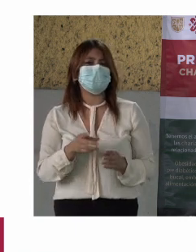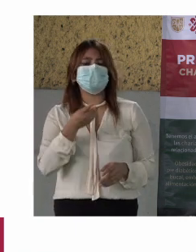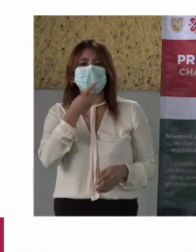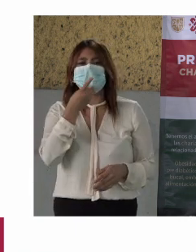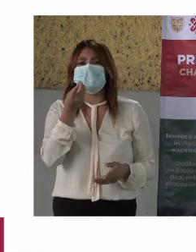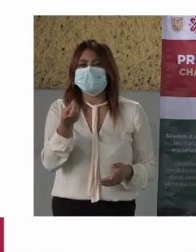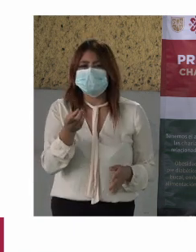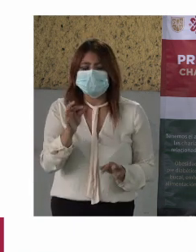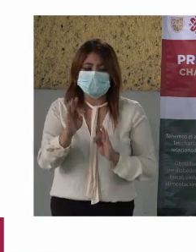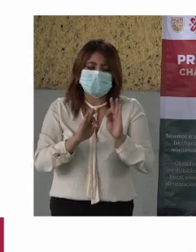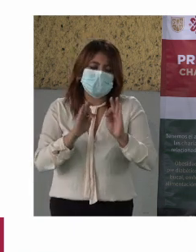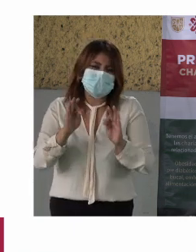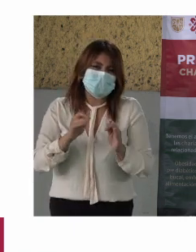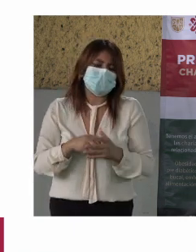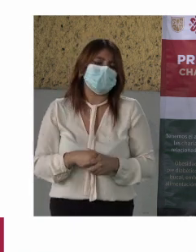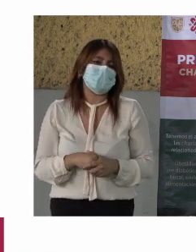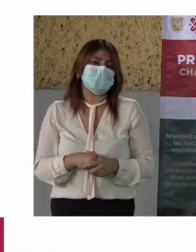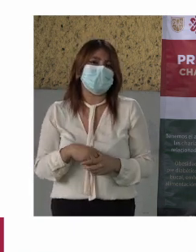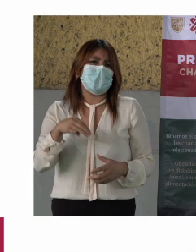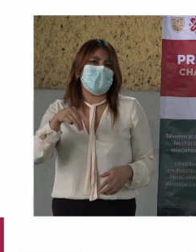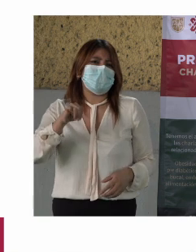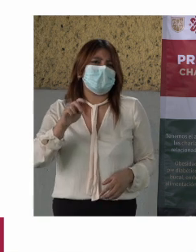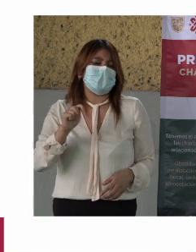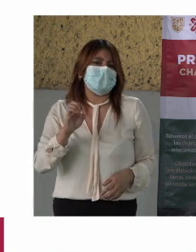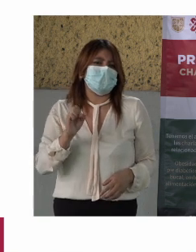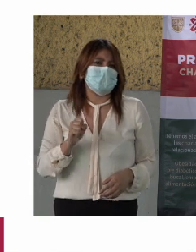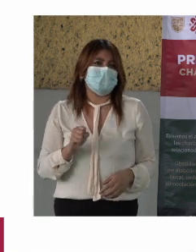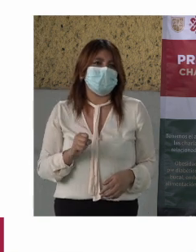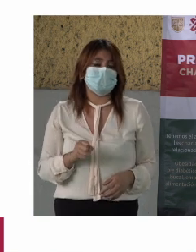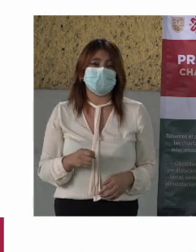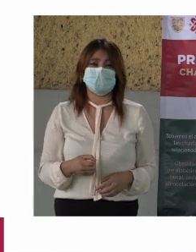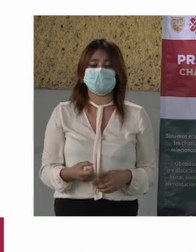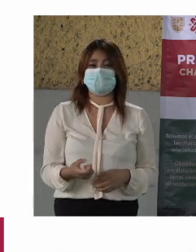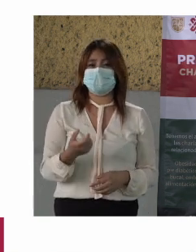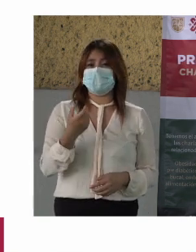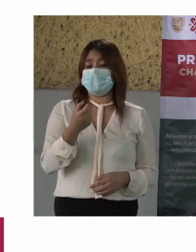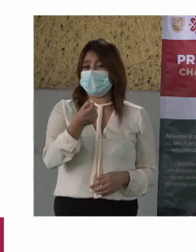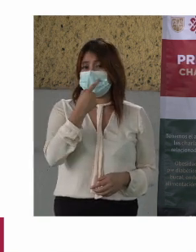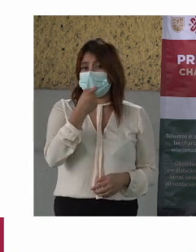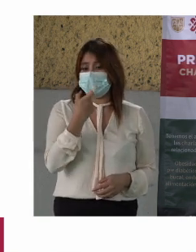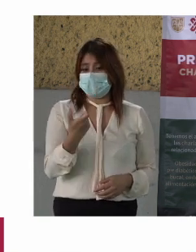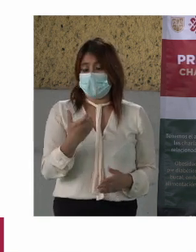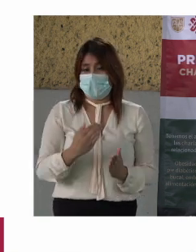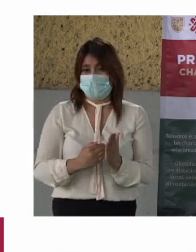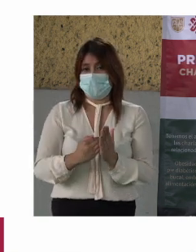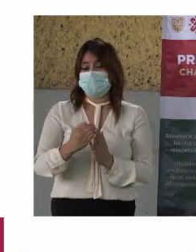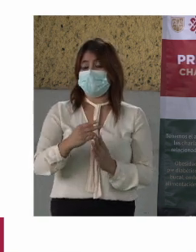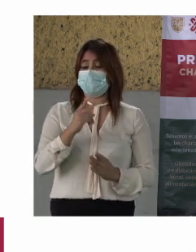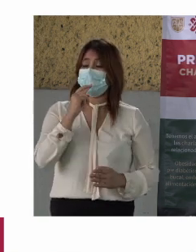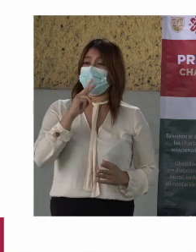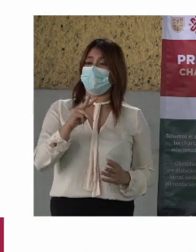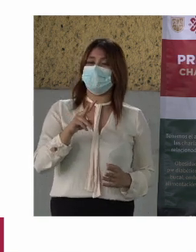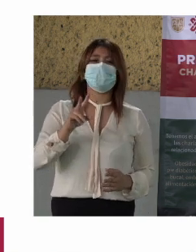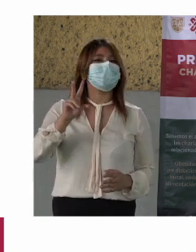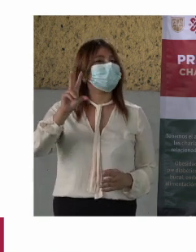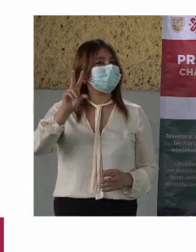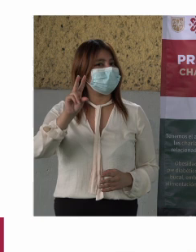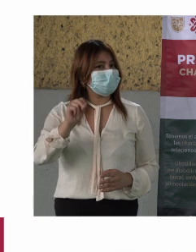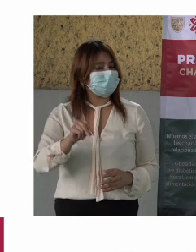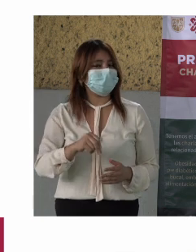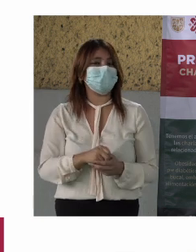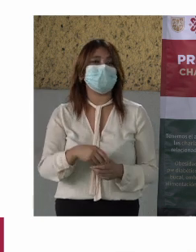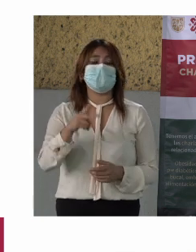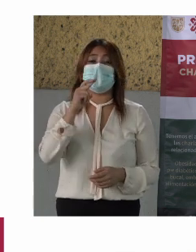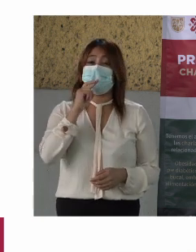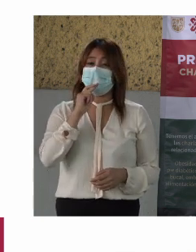al tratamiento. Por ejemplo, el medicamento más caro es el mejor. Y no es así. De hecho, como ya vimos ahorita, el